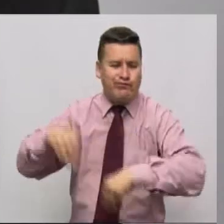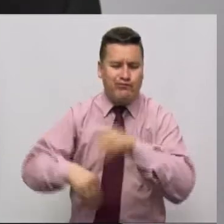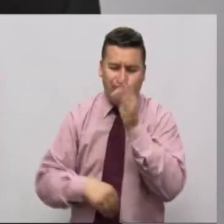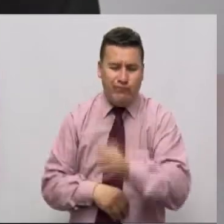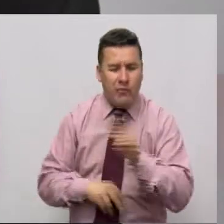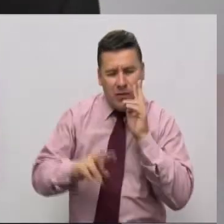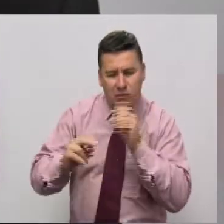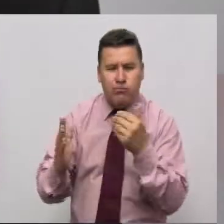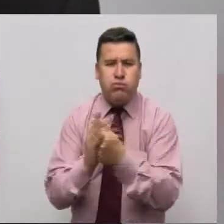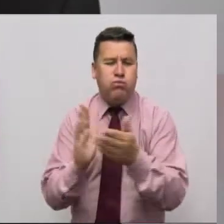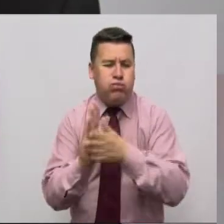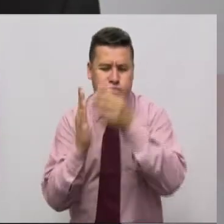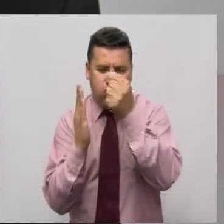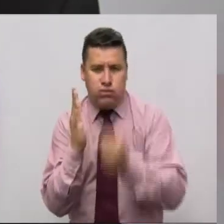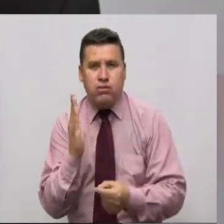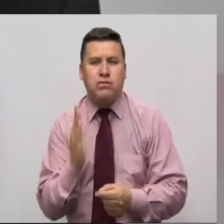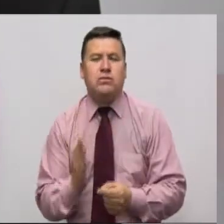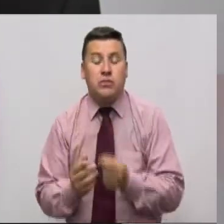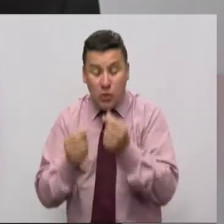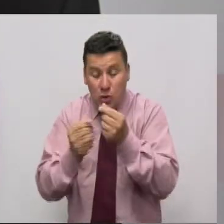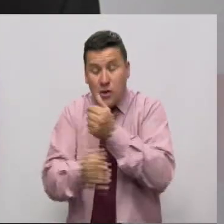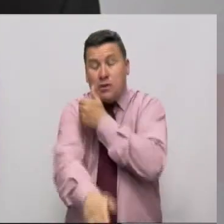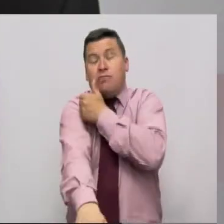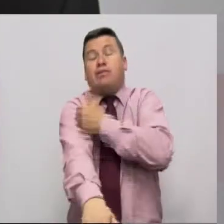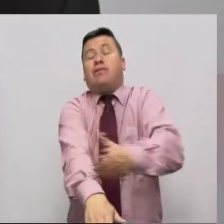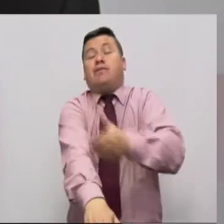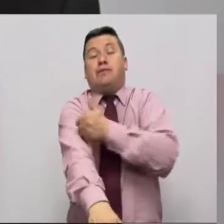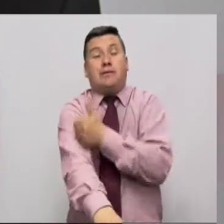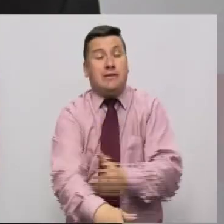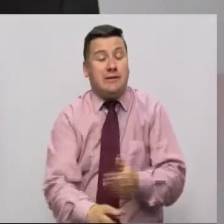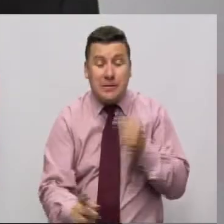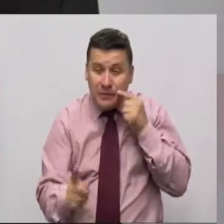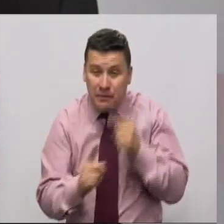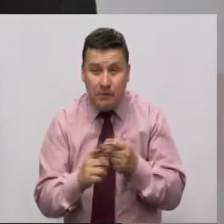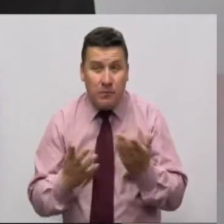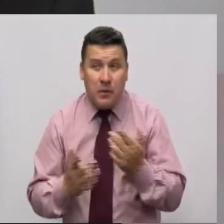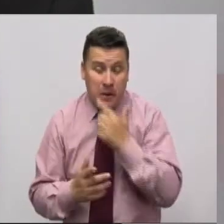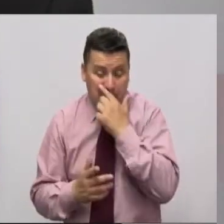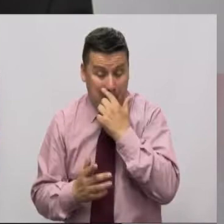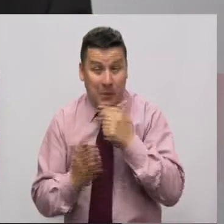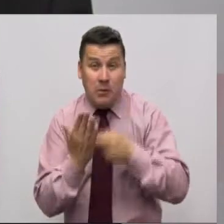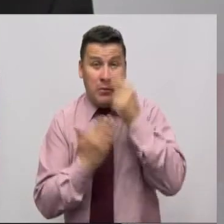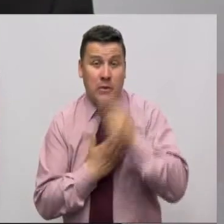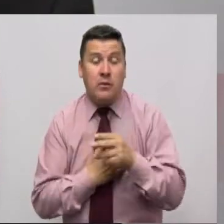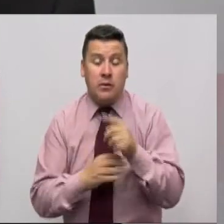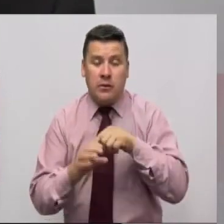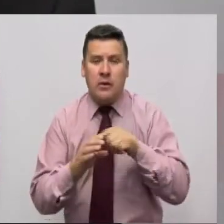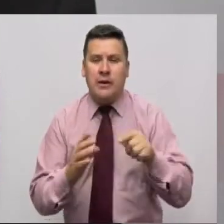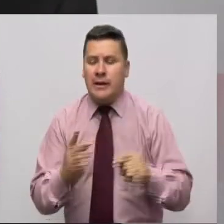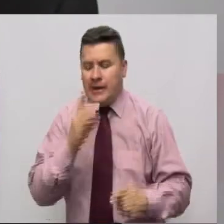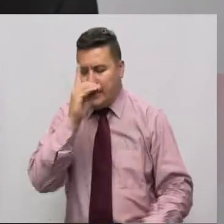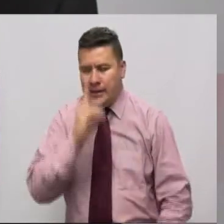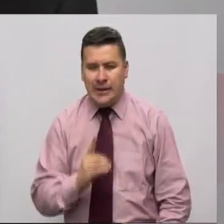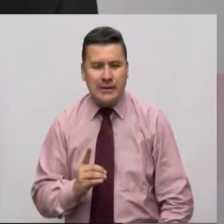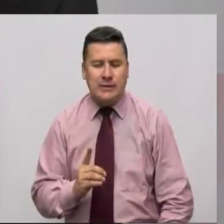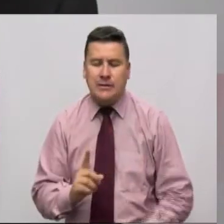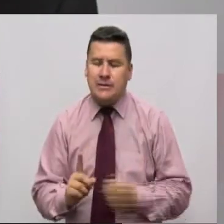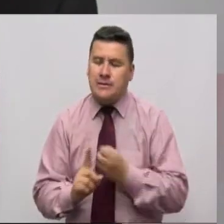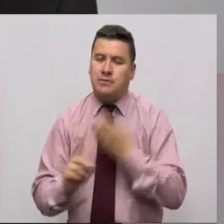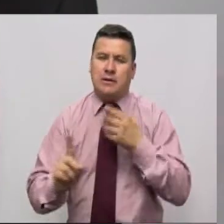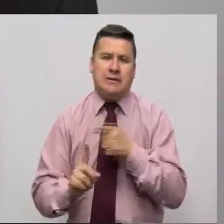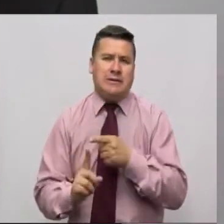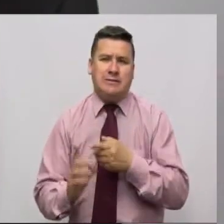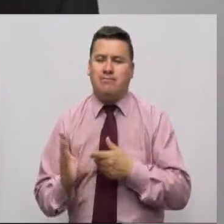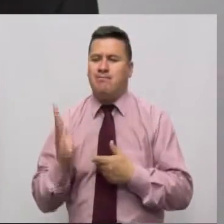la República. La razón es la siguiente: dada la cuantía y dado lo específico que fue el proyecto, el Contralor tomó la decisión